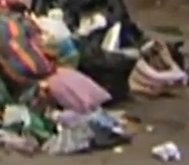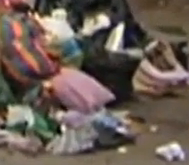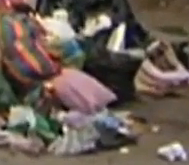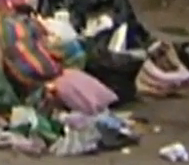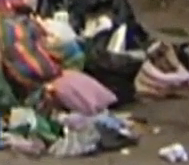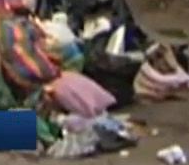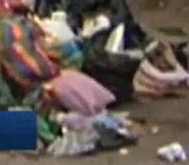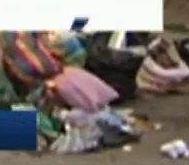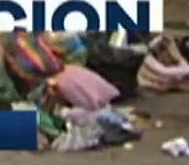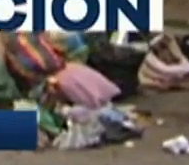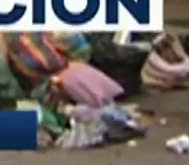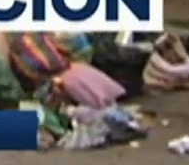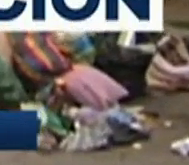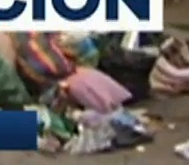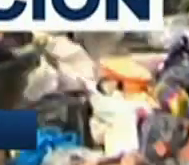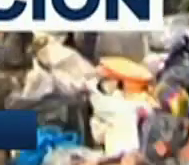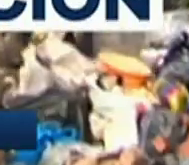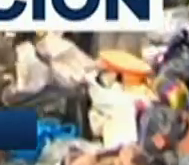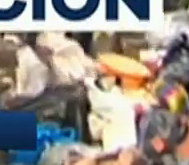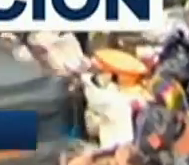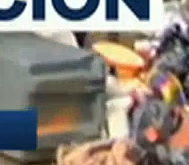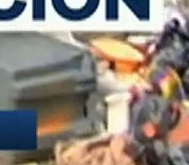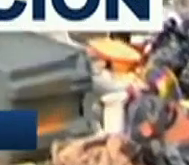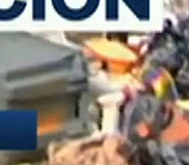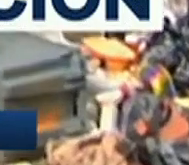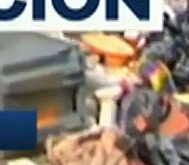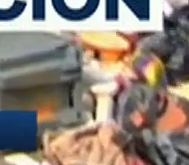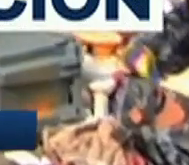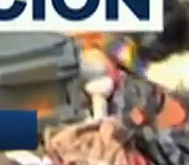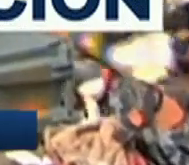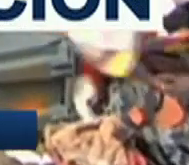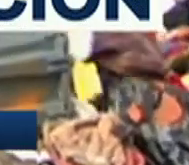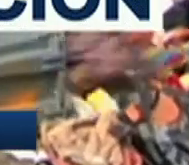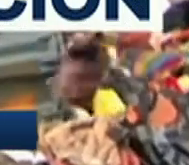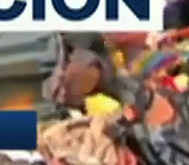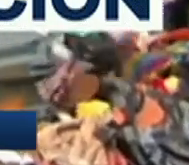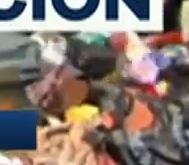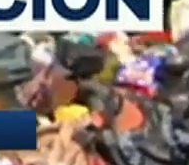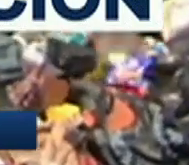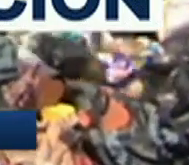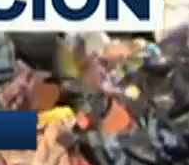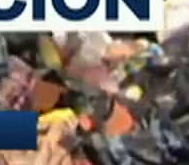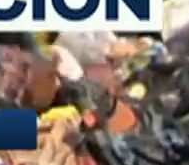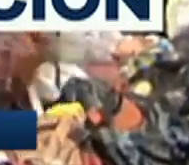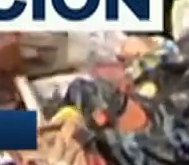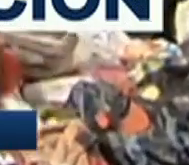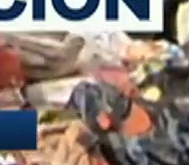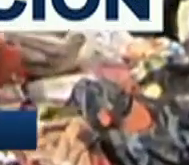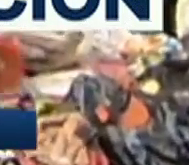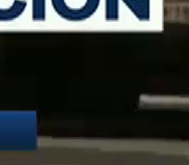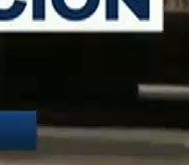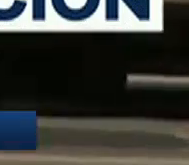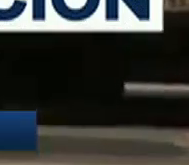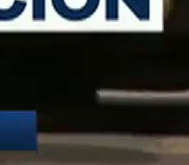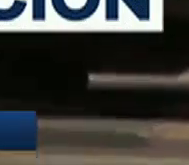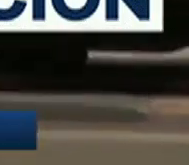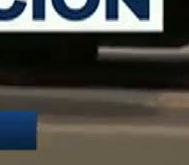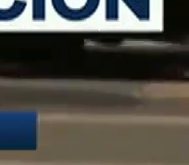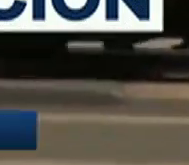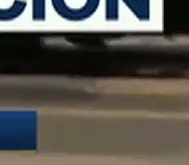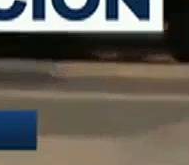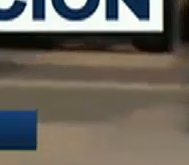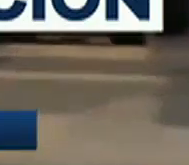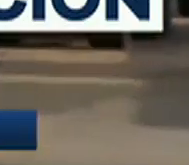Moradores de un populoso sector se quejan de la falta de recolección de basura. La información al retornar.